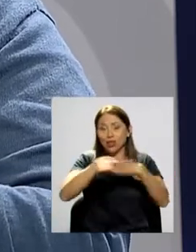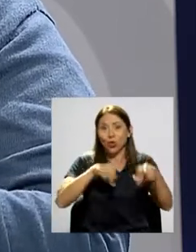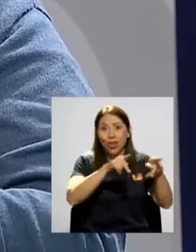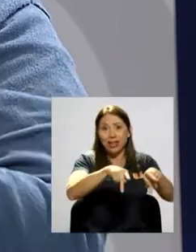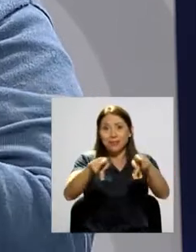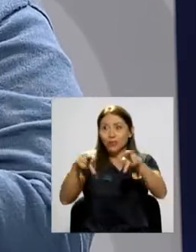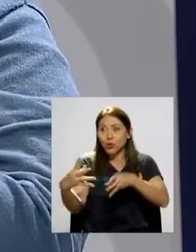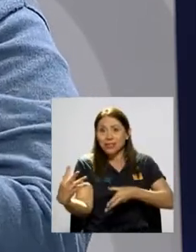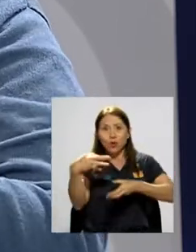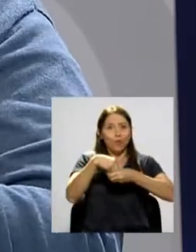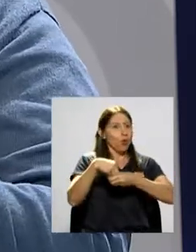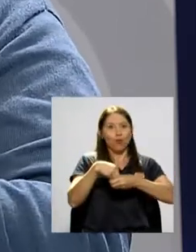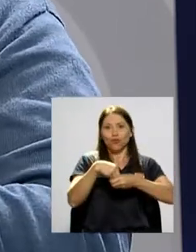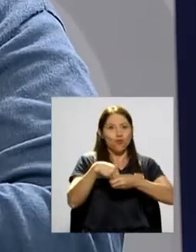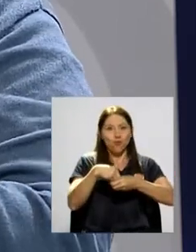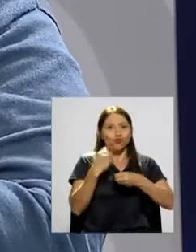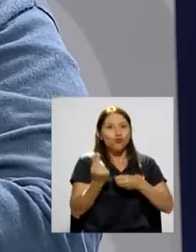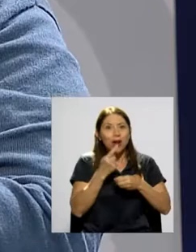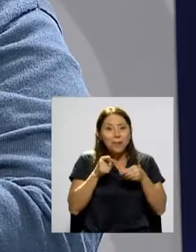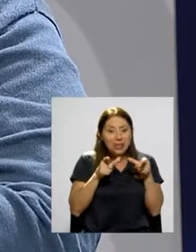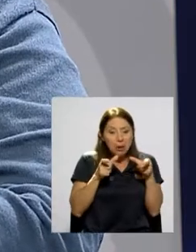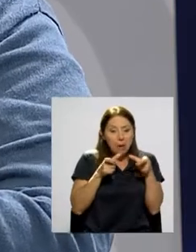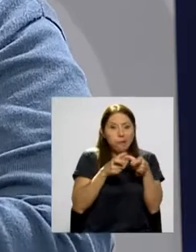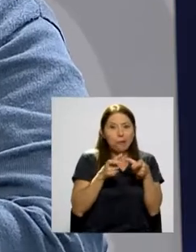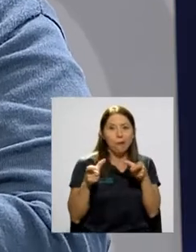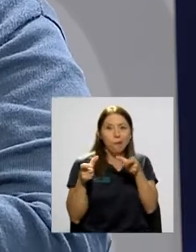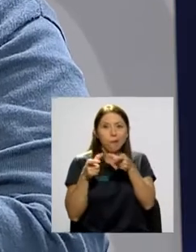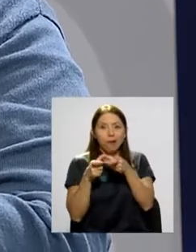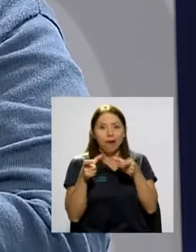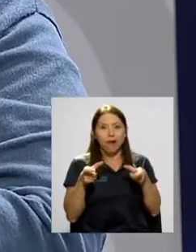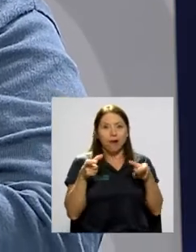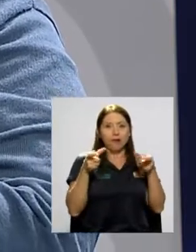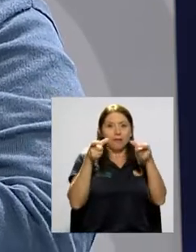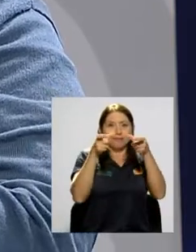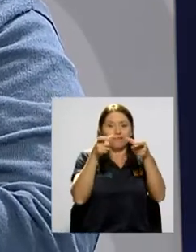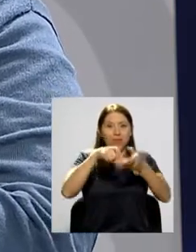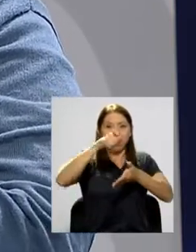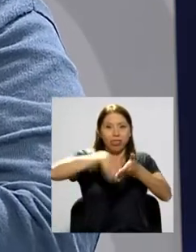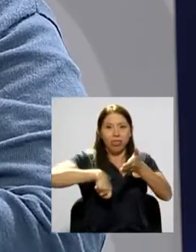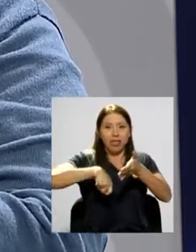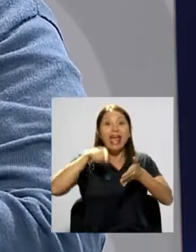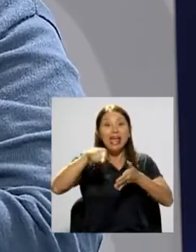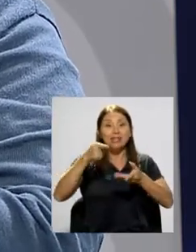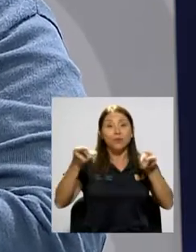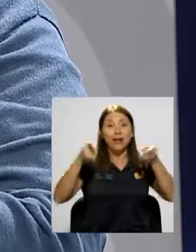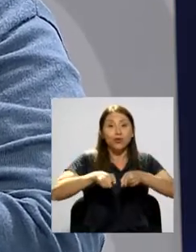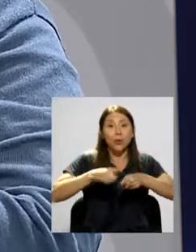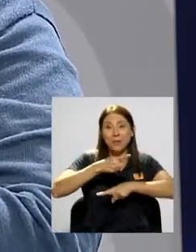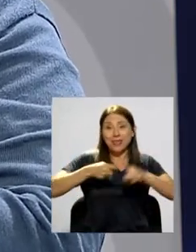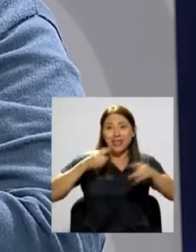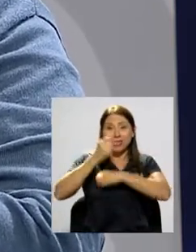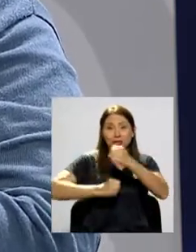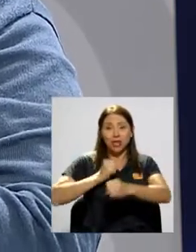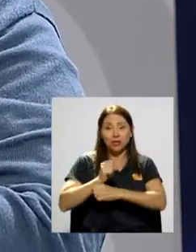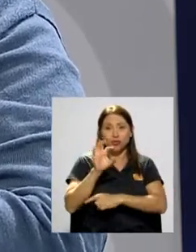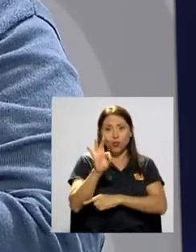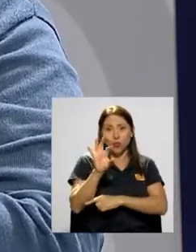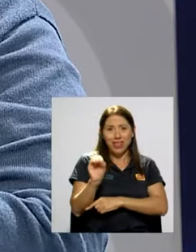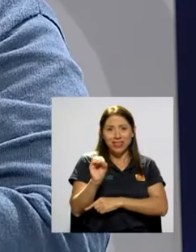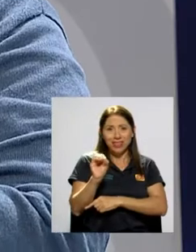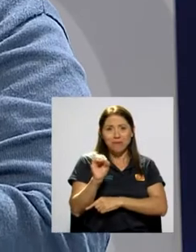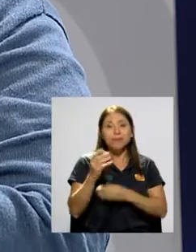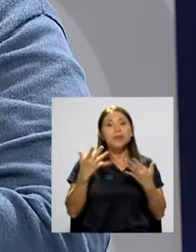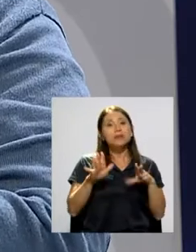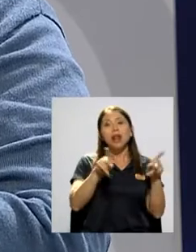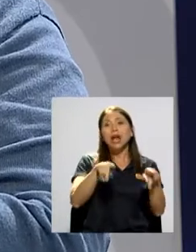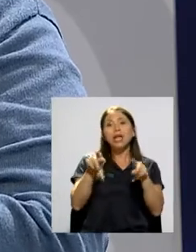activas, y por eso es que, bueno, eso pasó a mediados de los 90 y de alguna manera la ciudadanía se fueron desencantando,